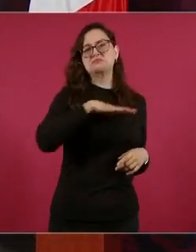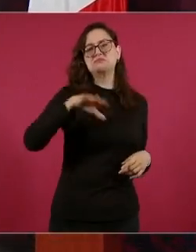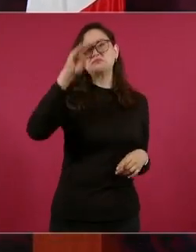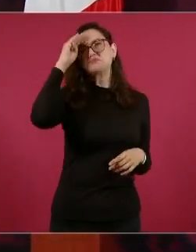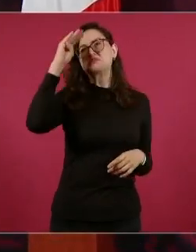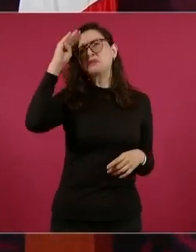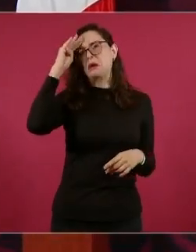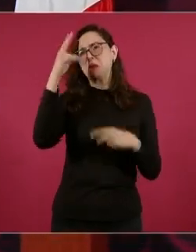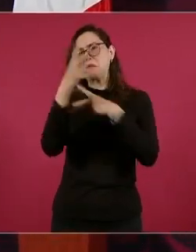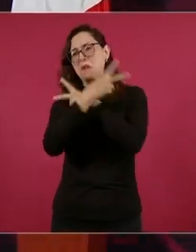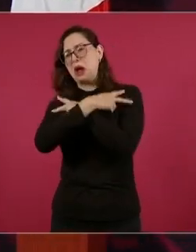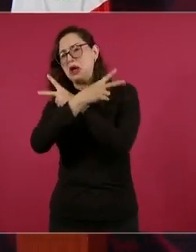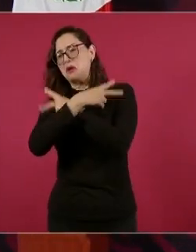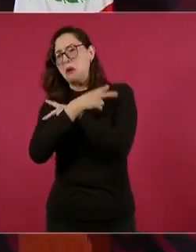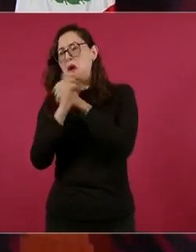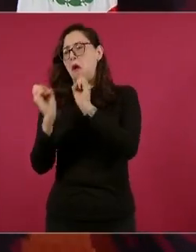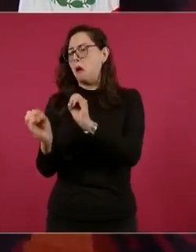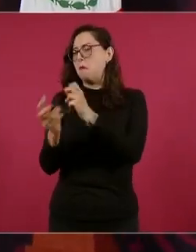si están o no están.